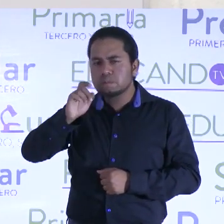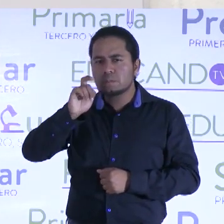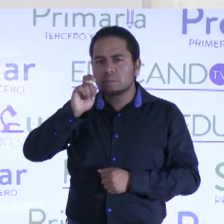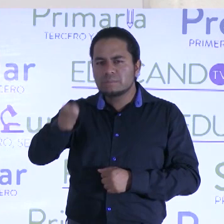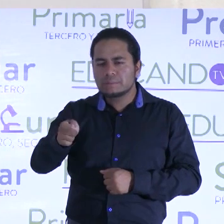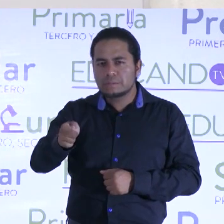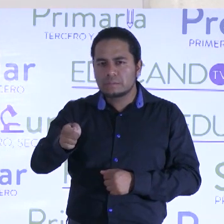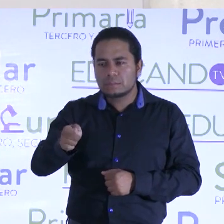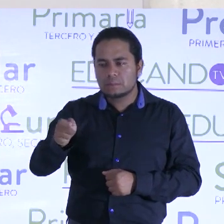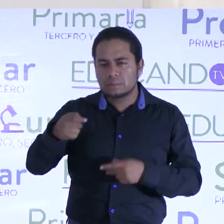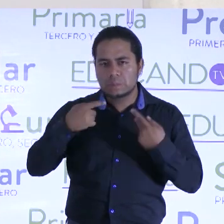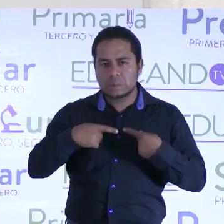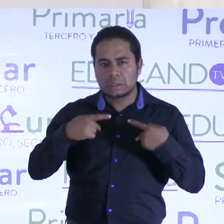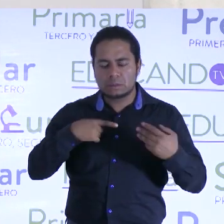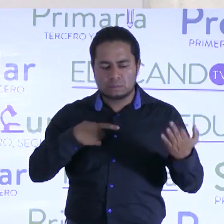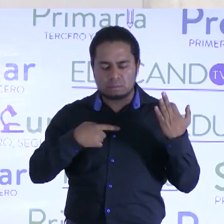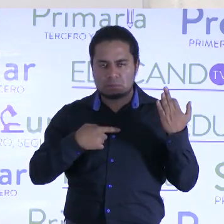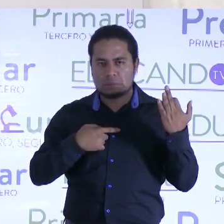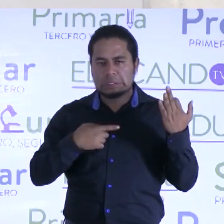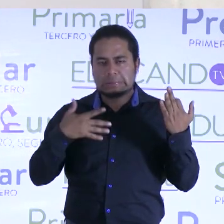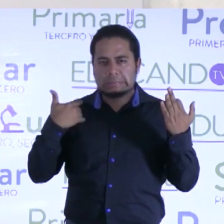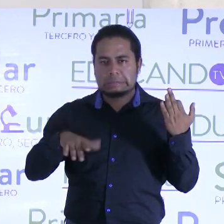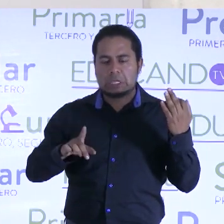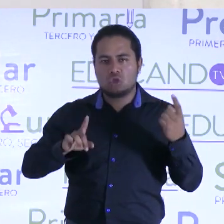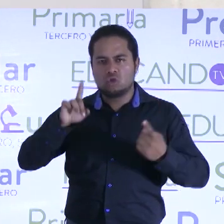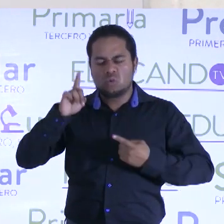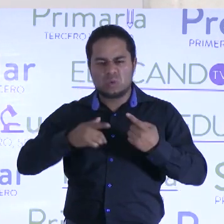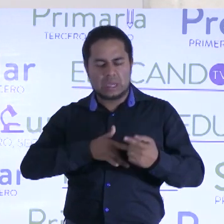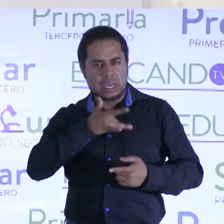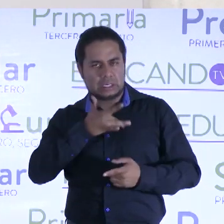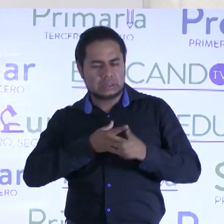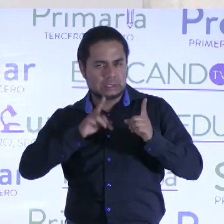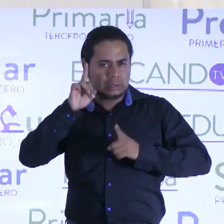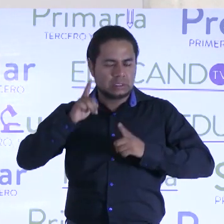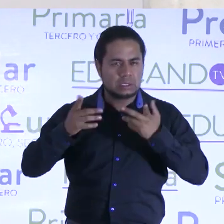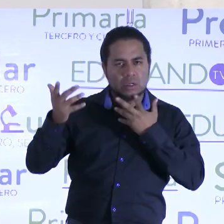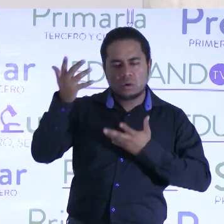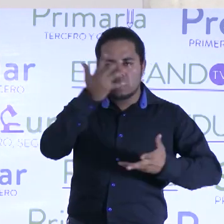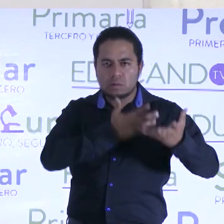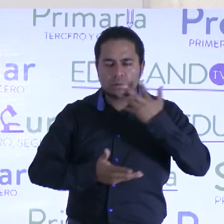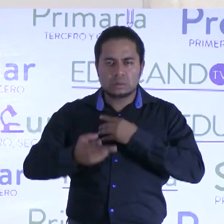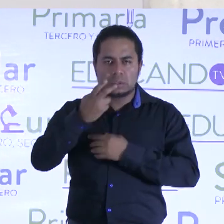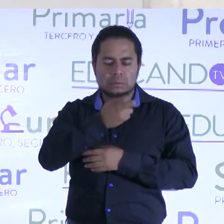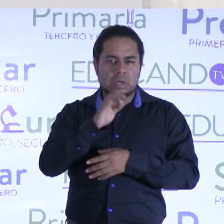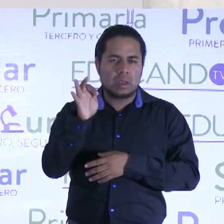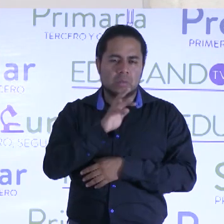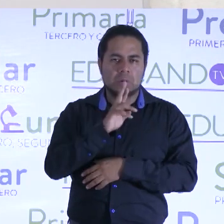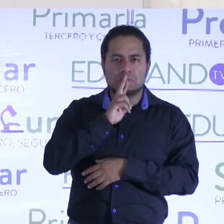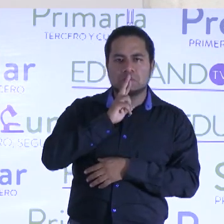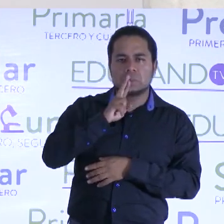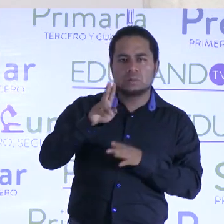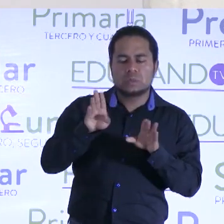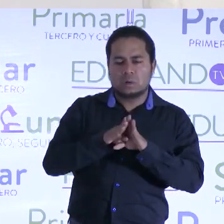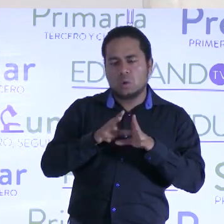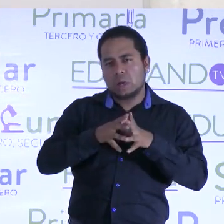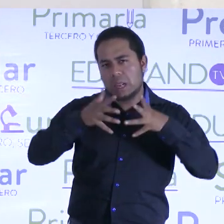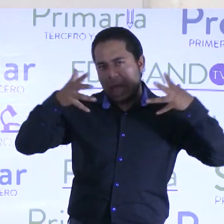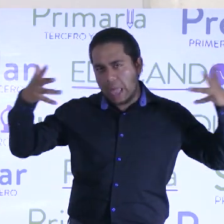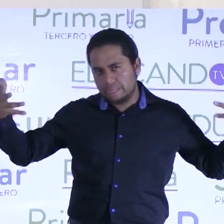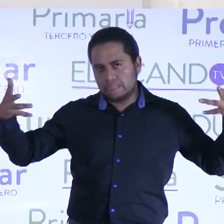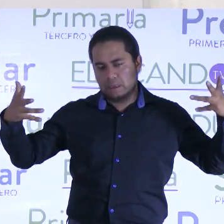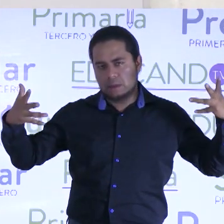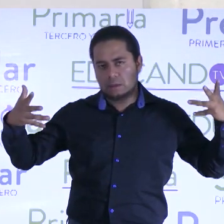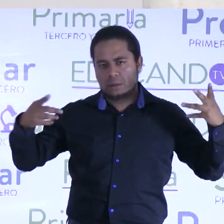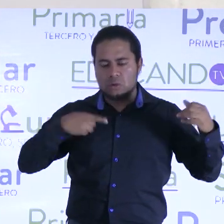entrevistado tiene una duda y el cual lo va a hacer que su respuesta sea amplia. Y